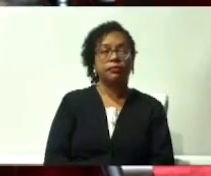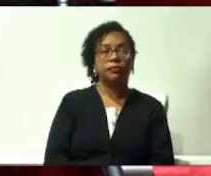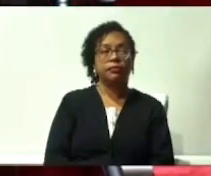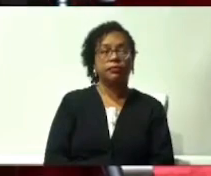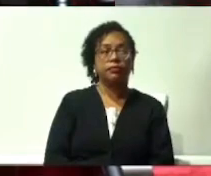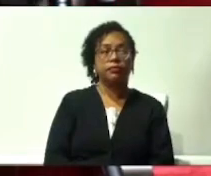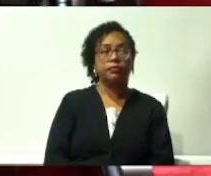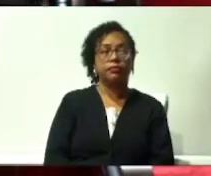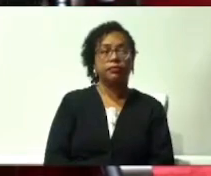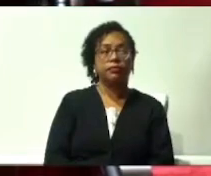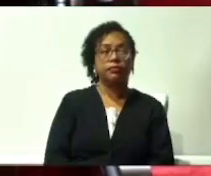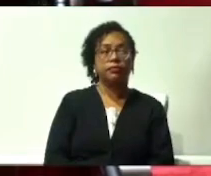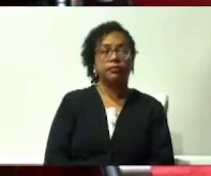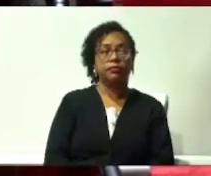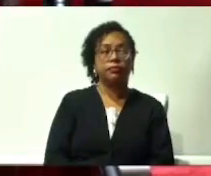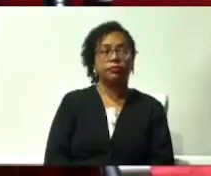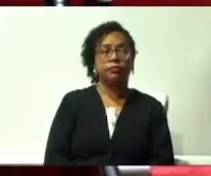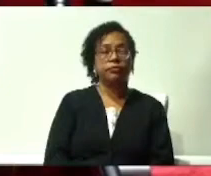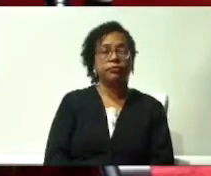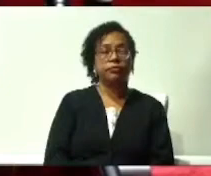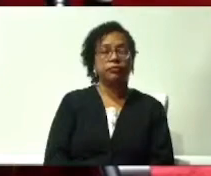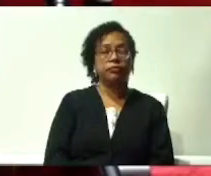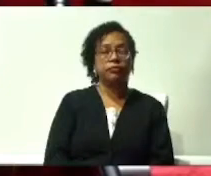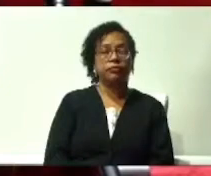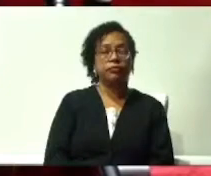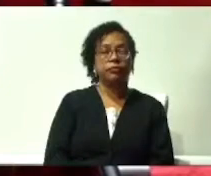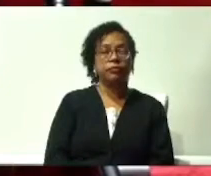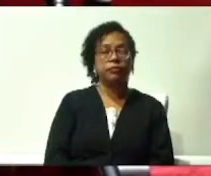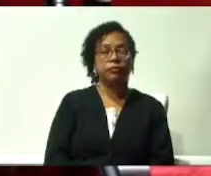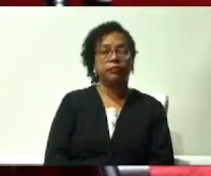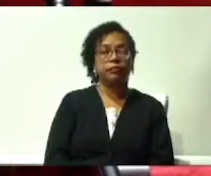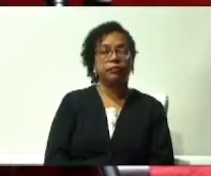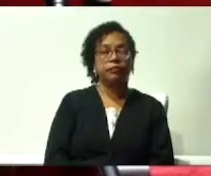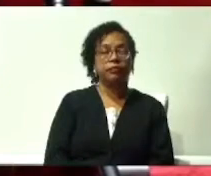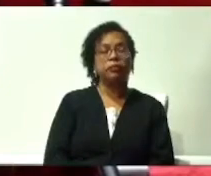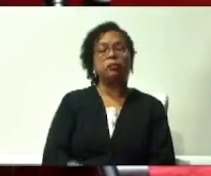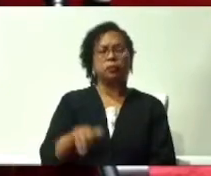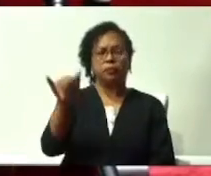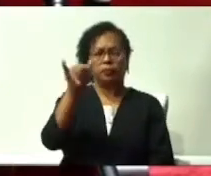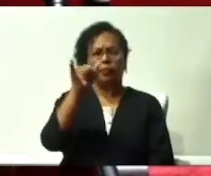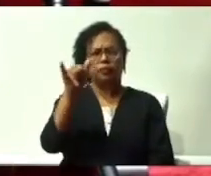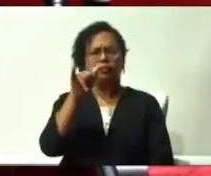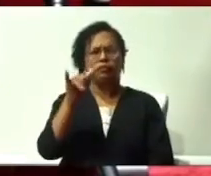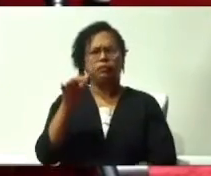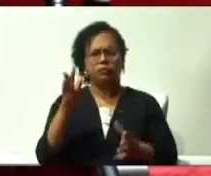tengo facultad para eso, pero hay un comportamiento